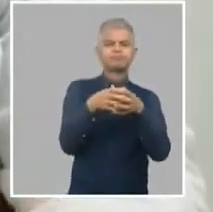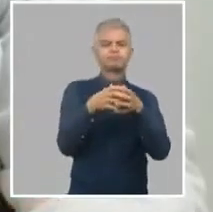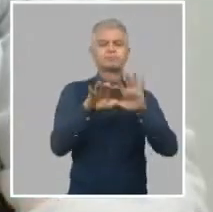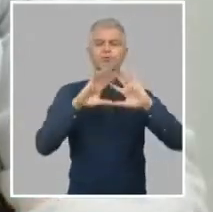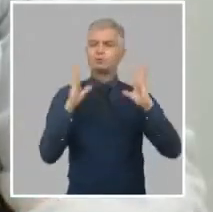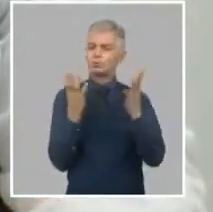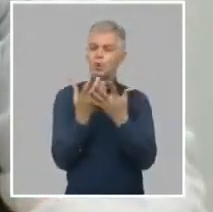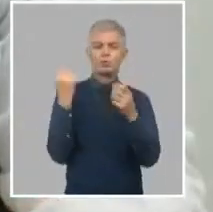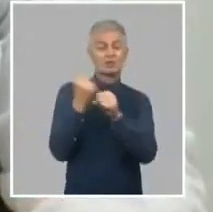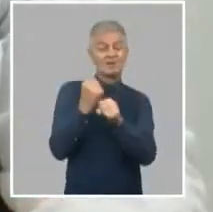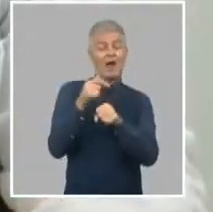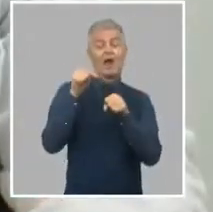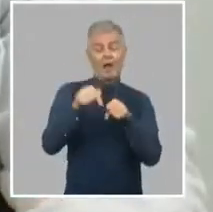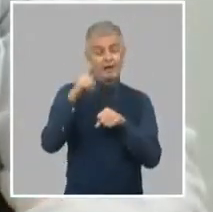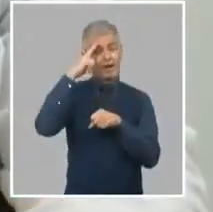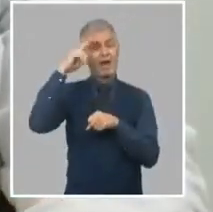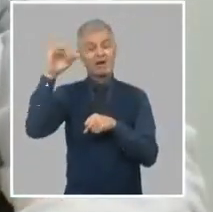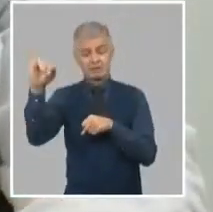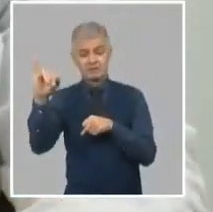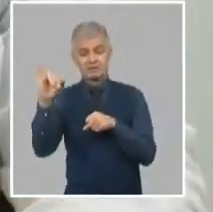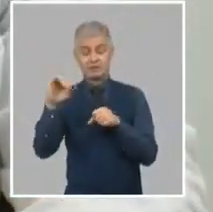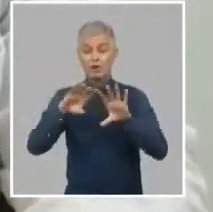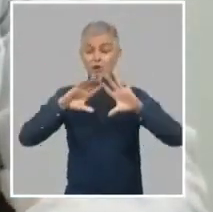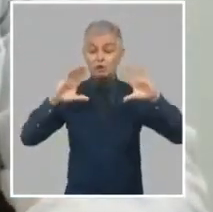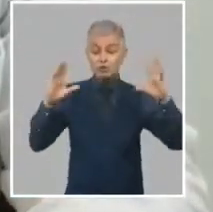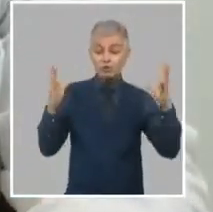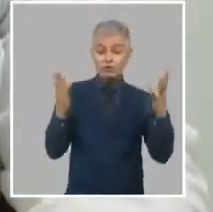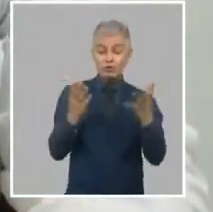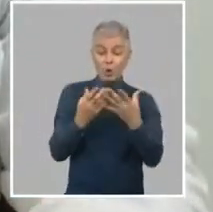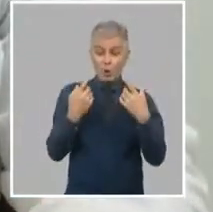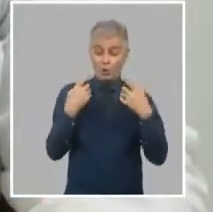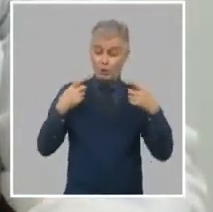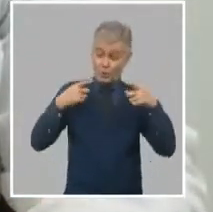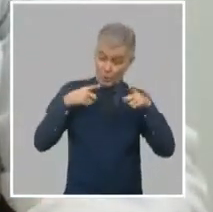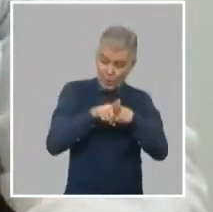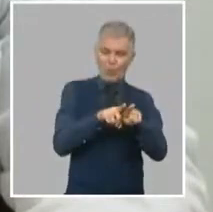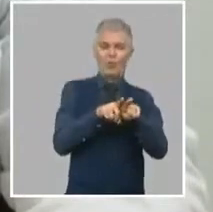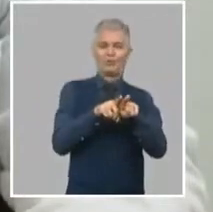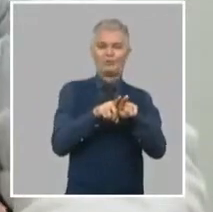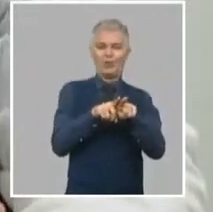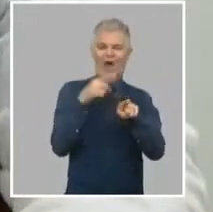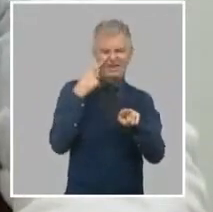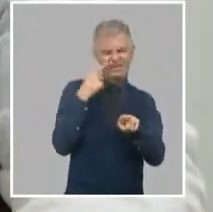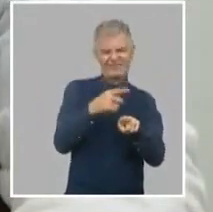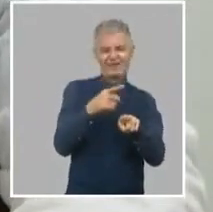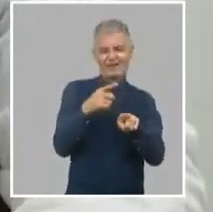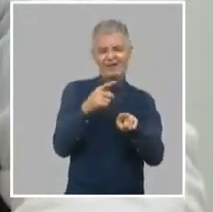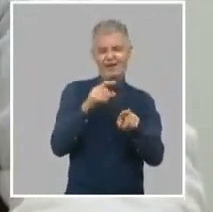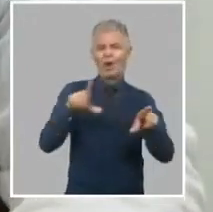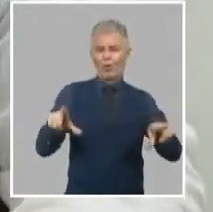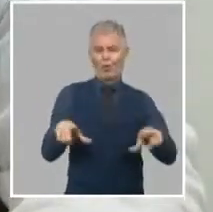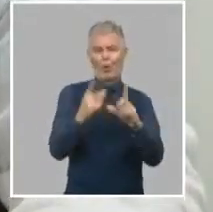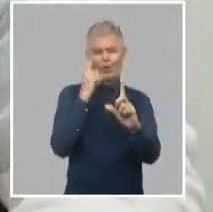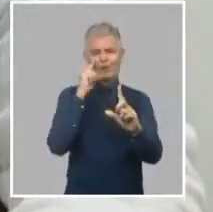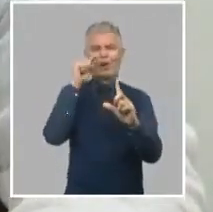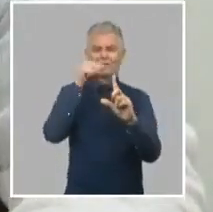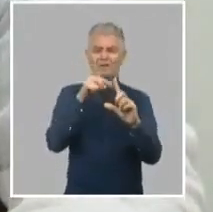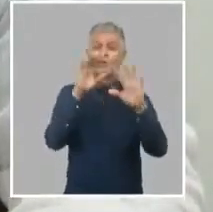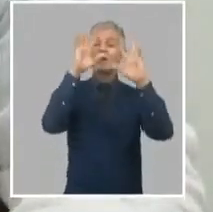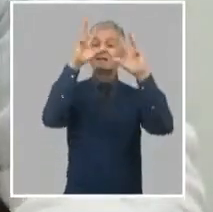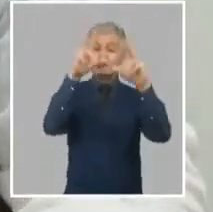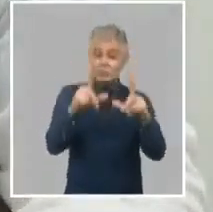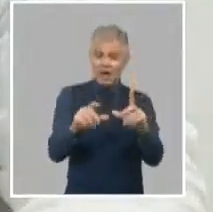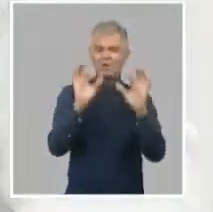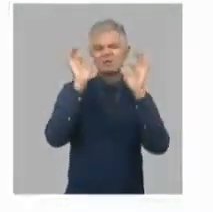elemento de la importancia que cuando todos se unen en función de lograr un objetivo común, los resultados siempre